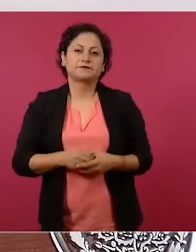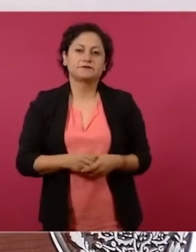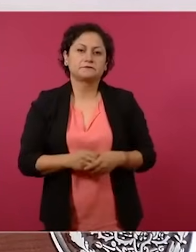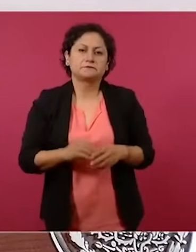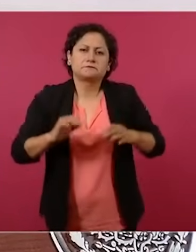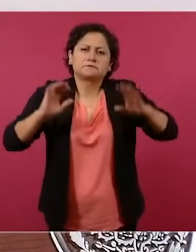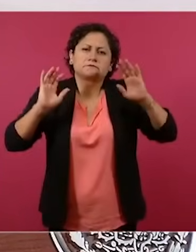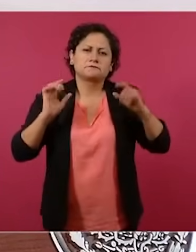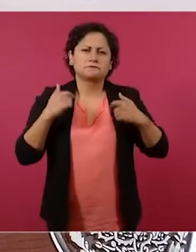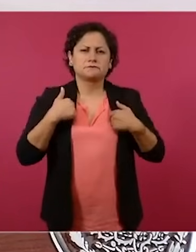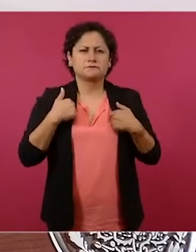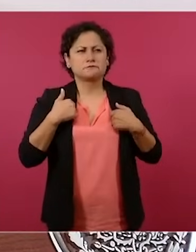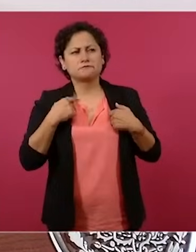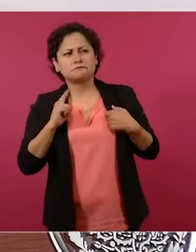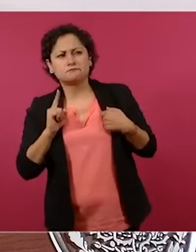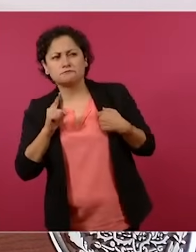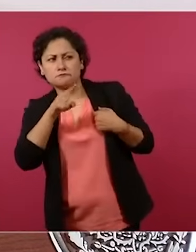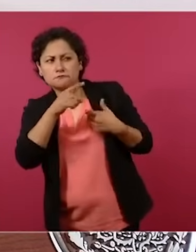con el que gana.